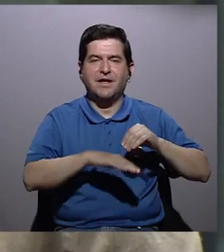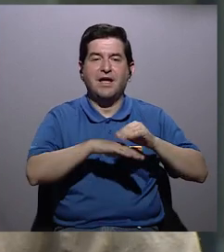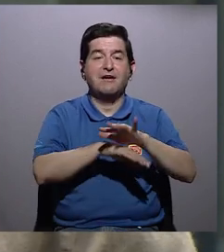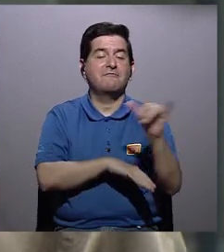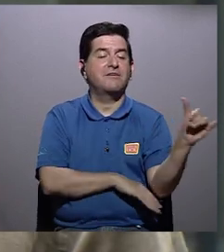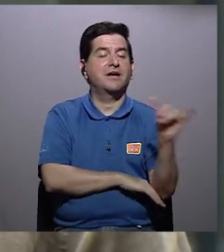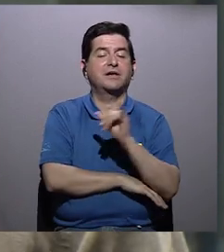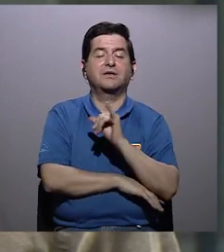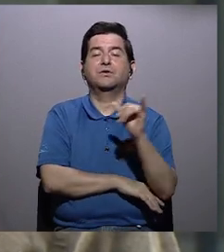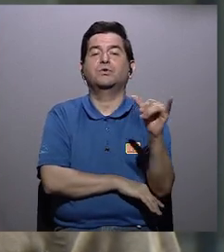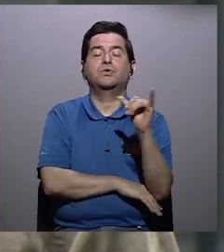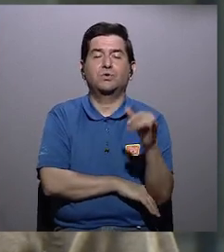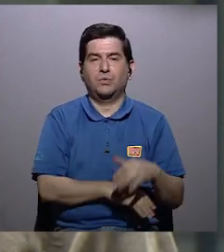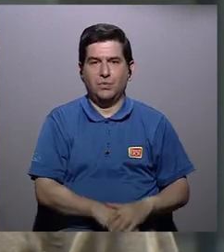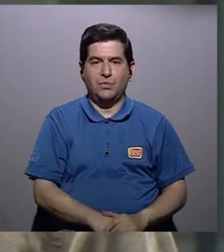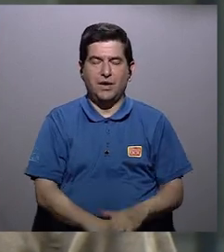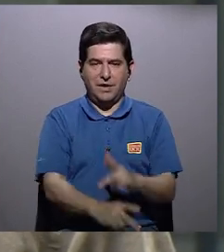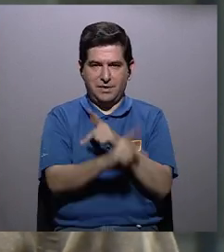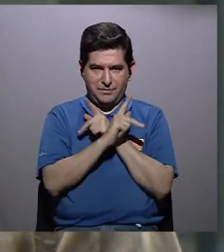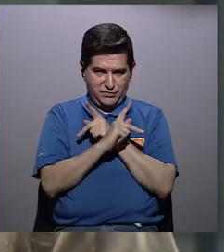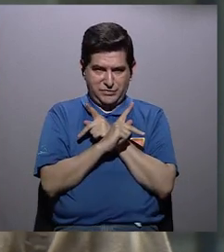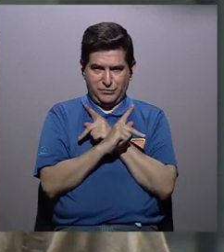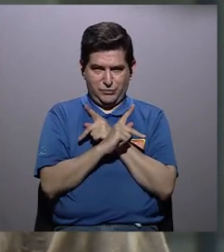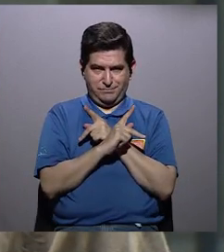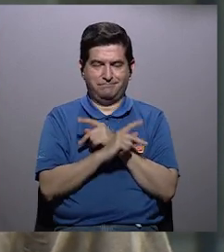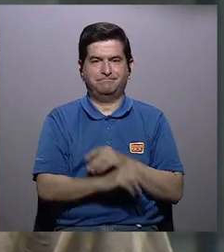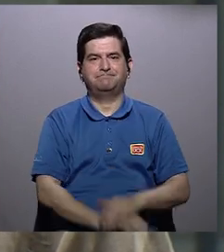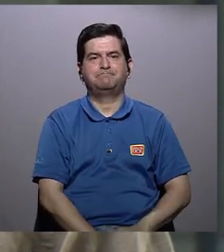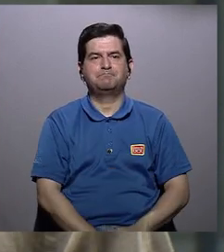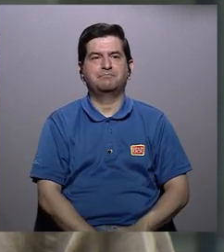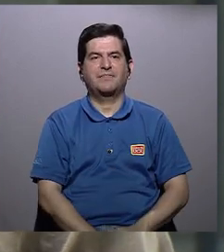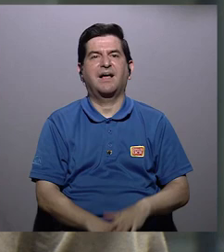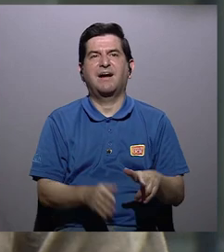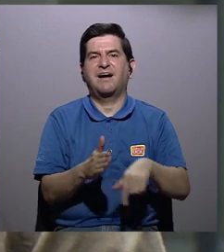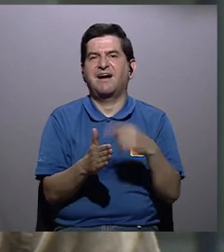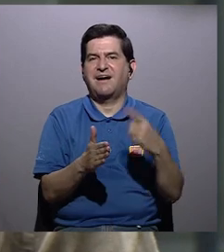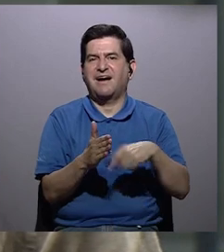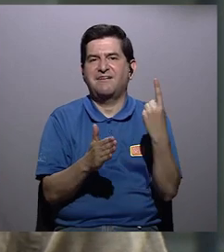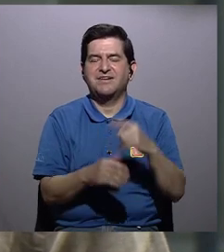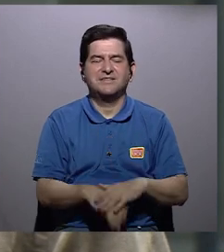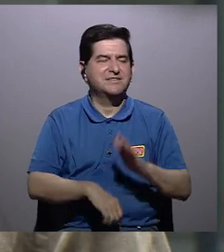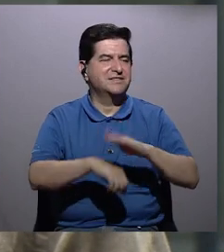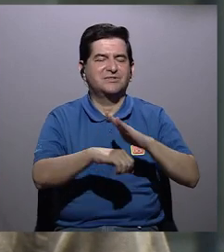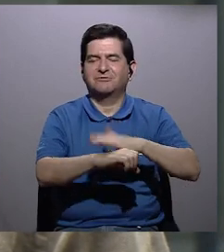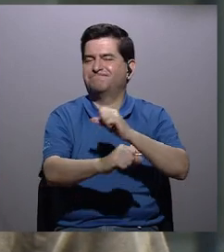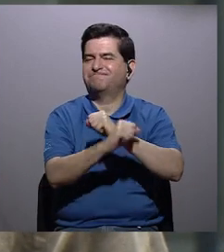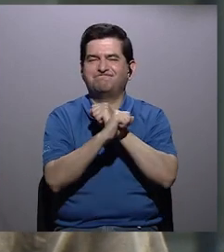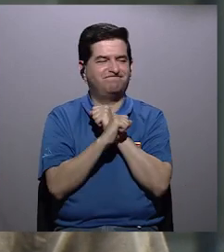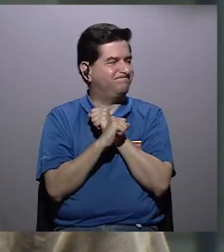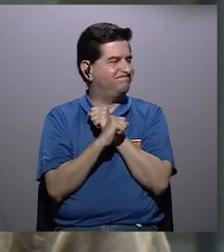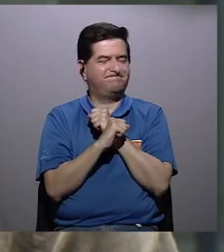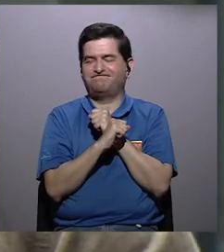tiene el mismo efecto a nivel protector. Que muchas veces no asegura